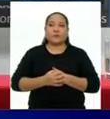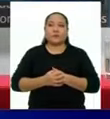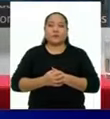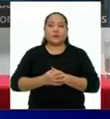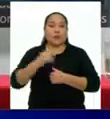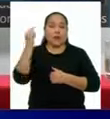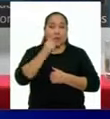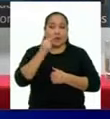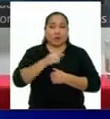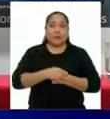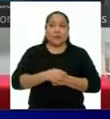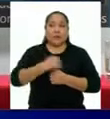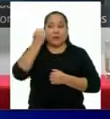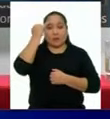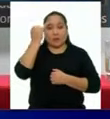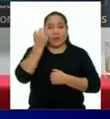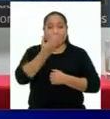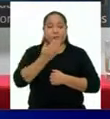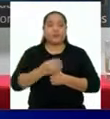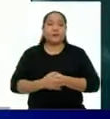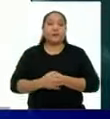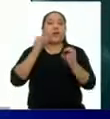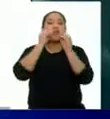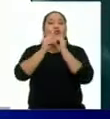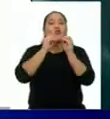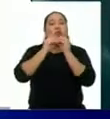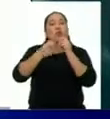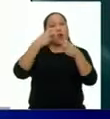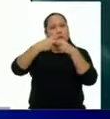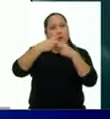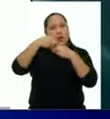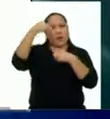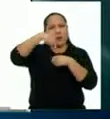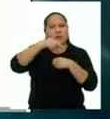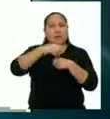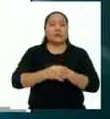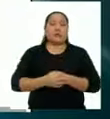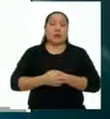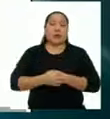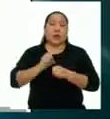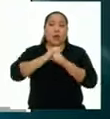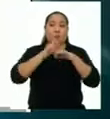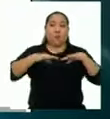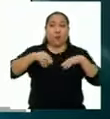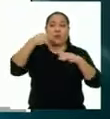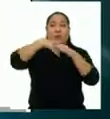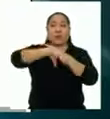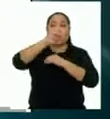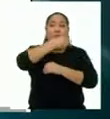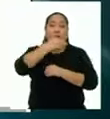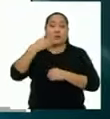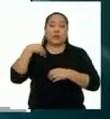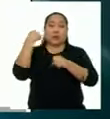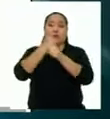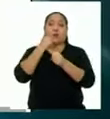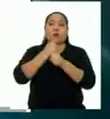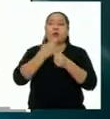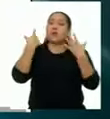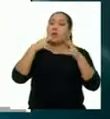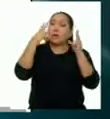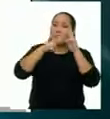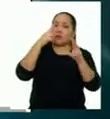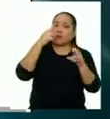En este contexto, para afrontar los efectos negativos de la pandemia, desde el Ministerio de Trabajo hemos trabajado articuladamente con los demás sectores